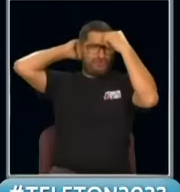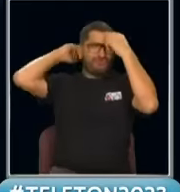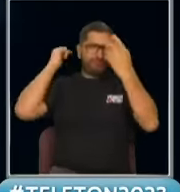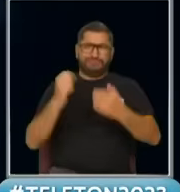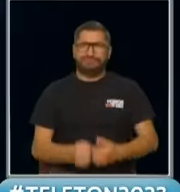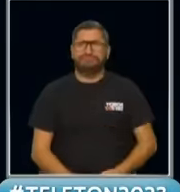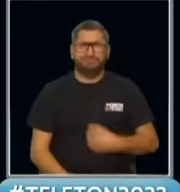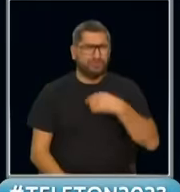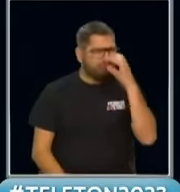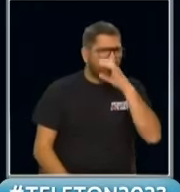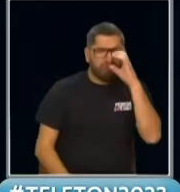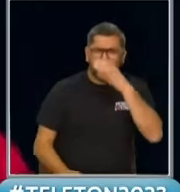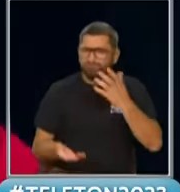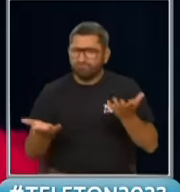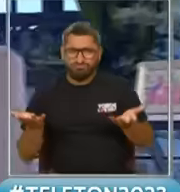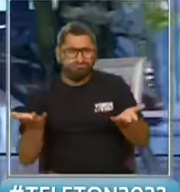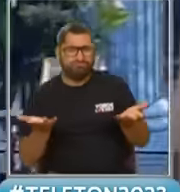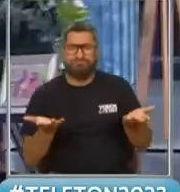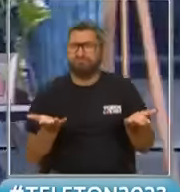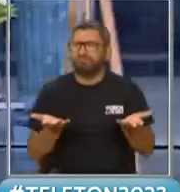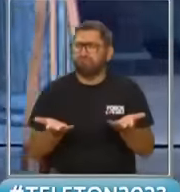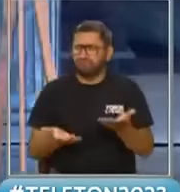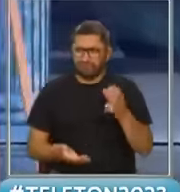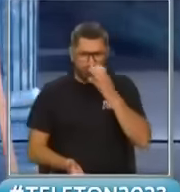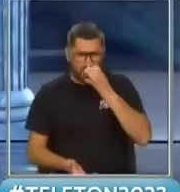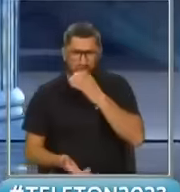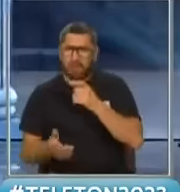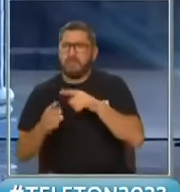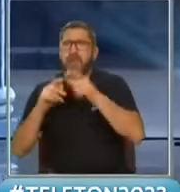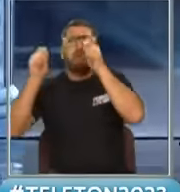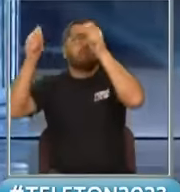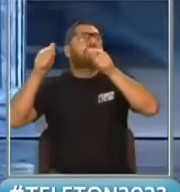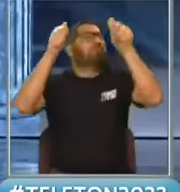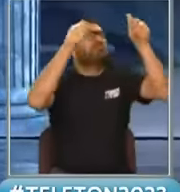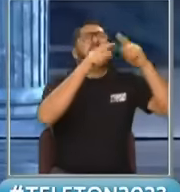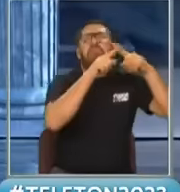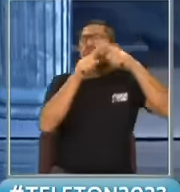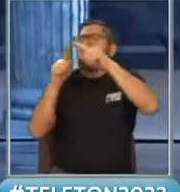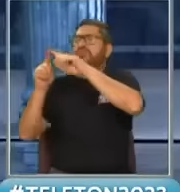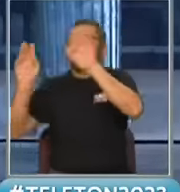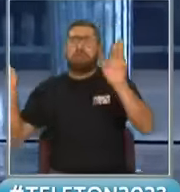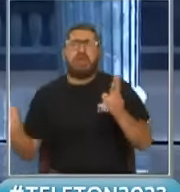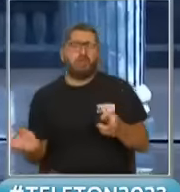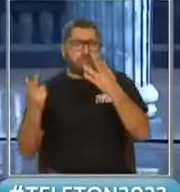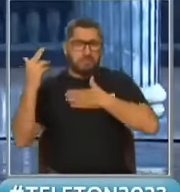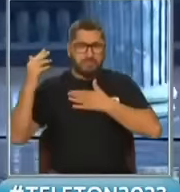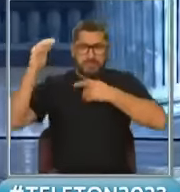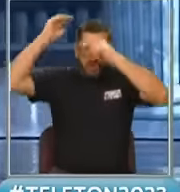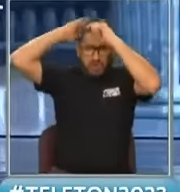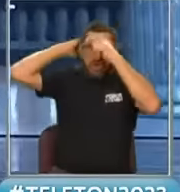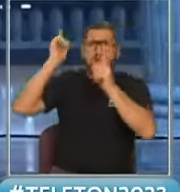Así que yo voy a andar poniendo cartelitos para recuperar mi gorrito si alguien lo ve.